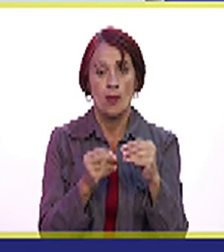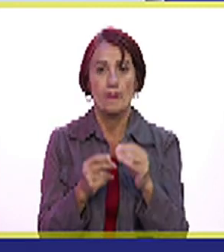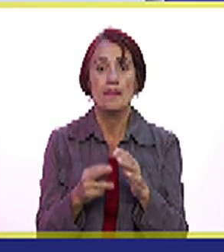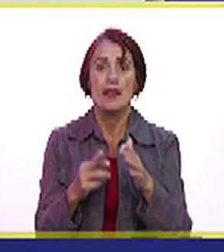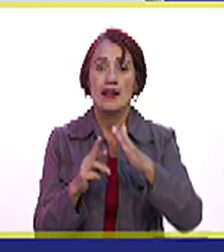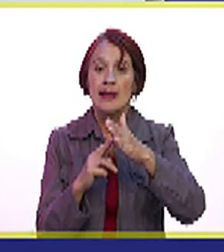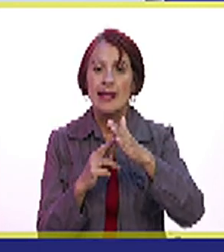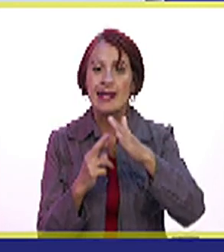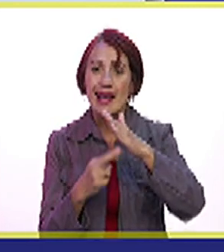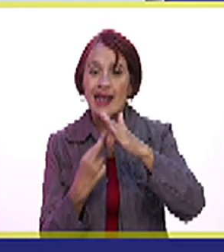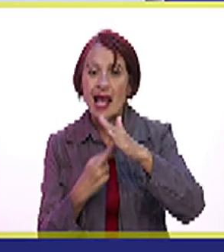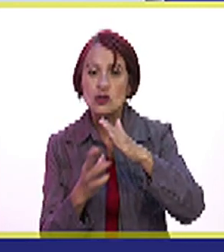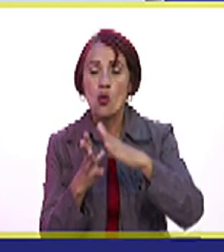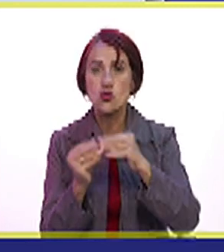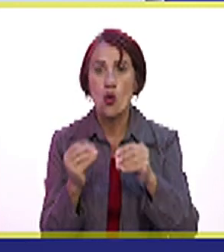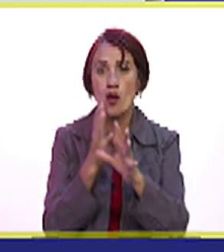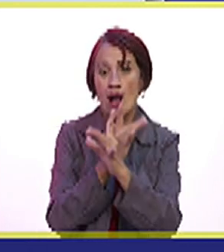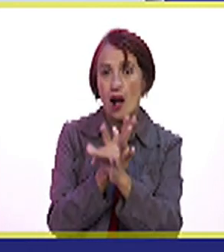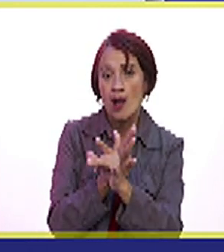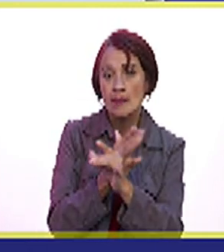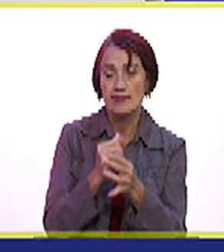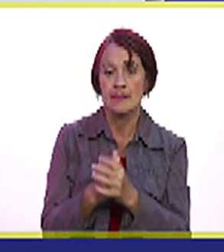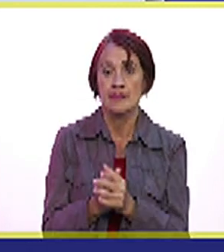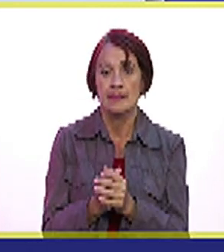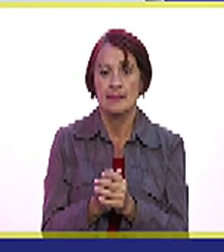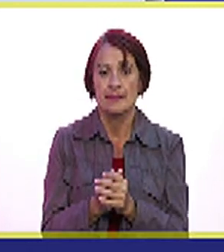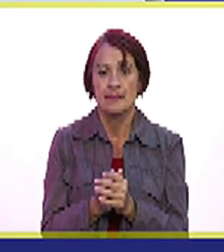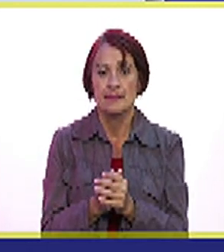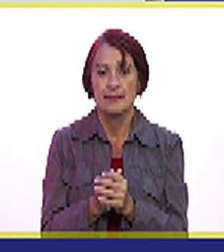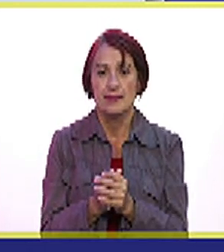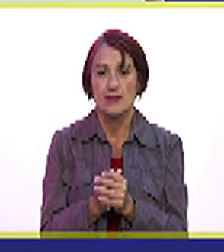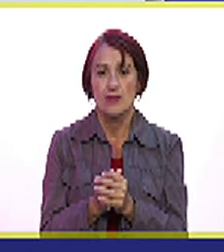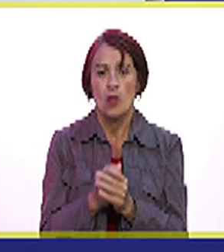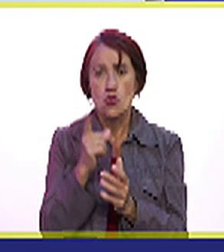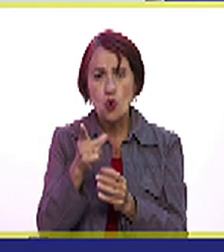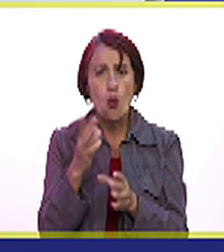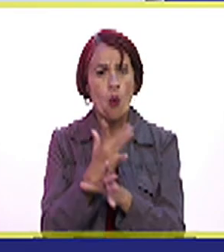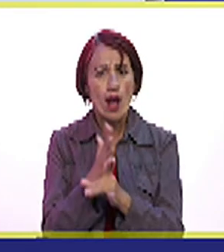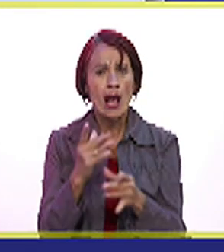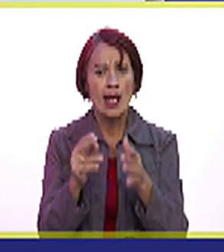Park es parque. Where are you? I am in the park. ¿Okay?